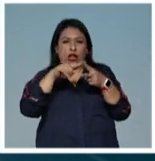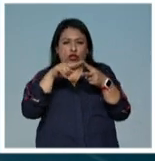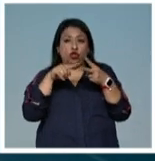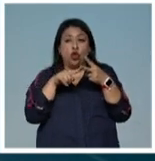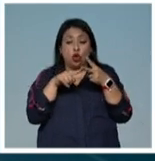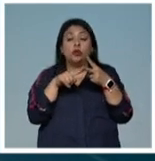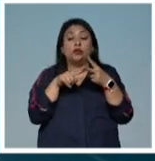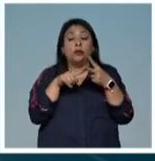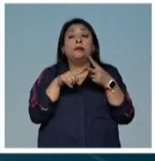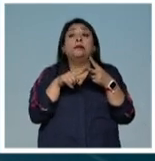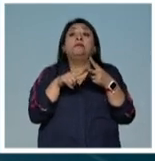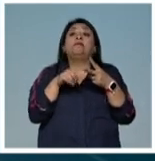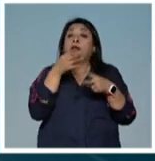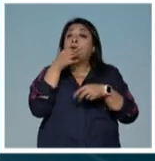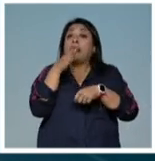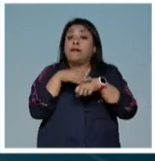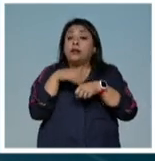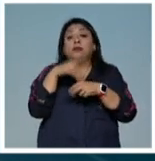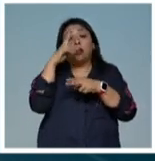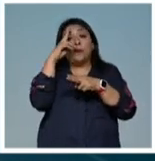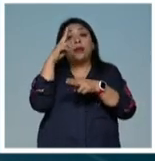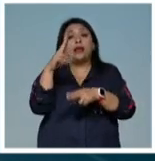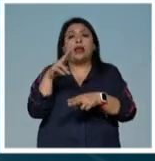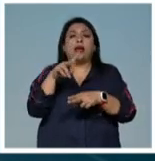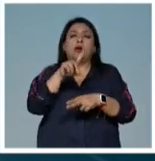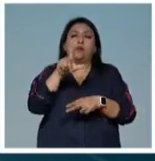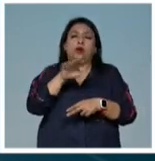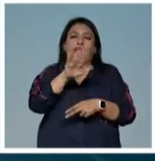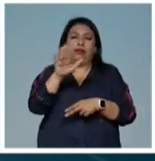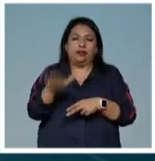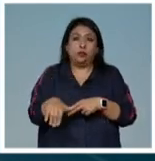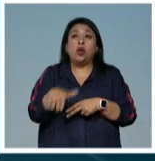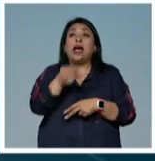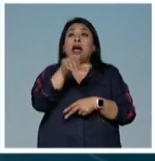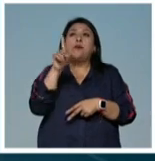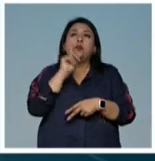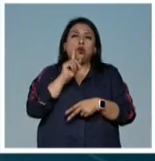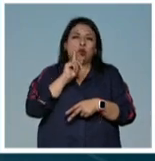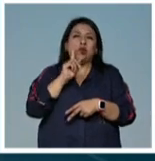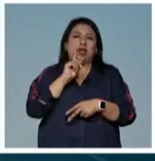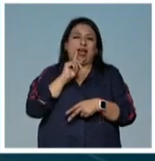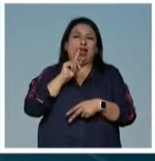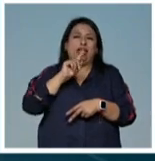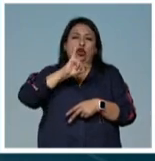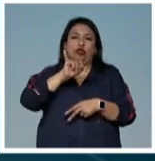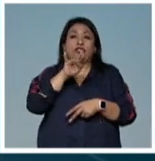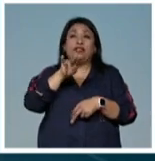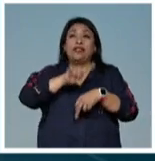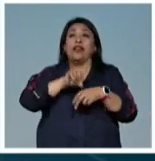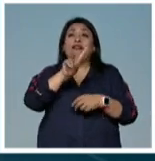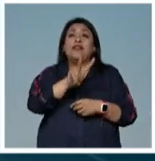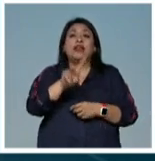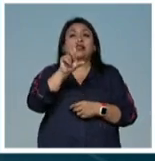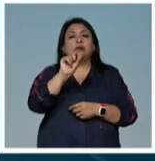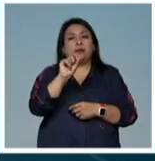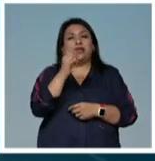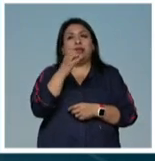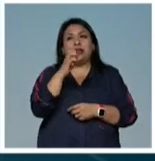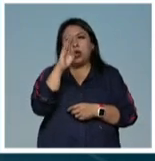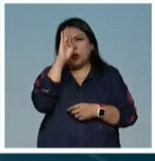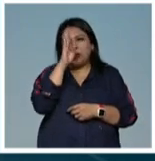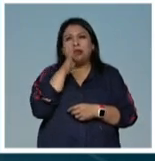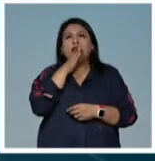y Literatura anunciaron que rendirán homenaje póstumo a la dramaturga y narradora el viernes 20 de enero al mediodía en